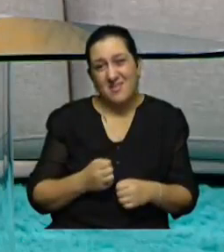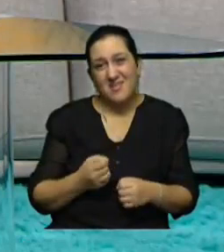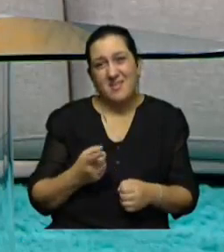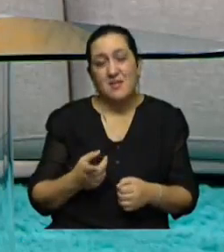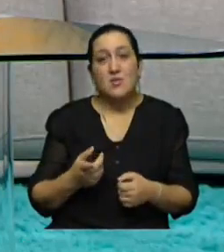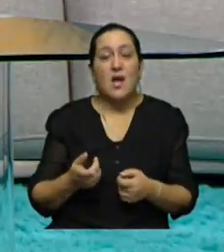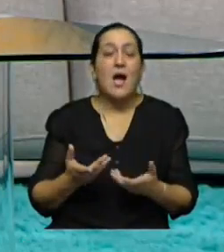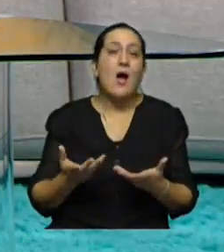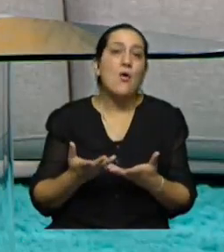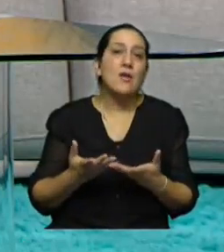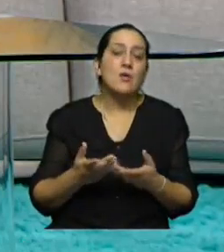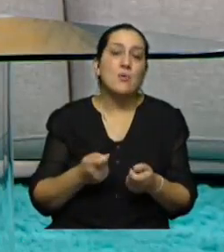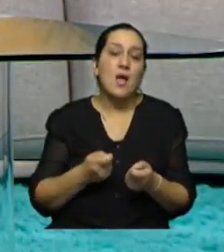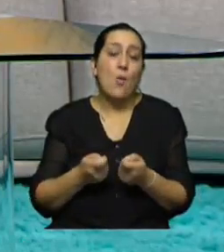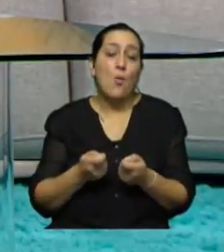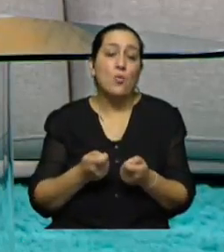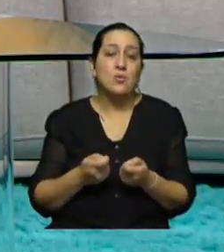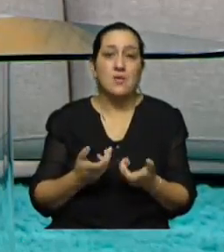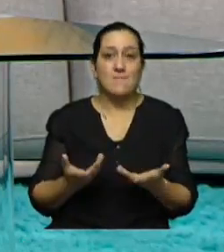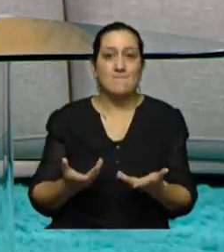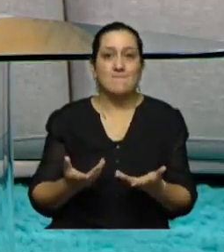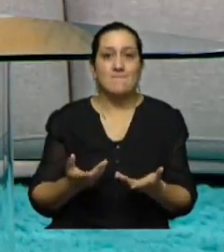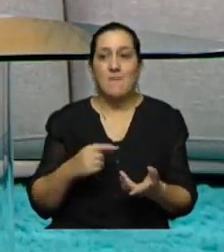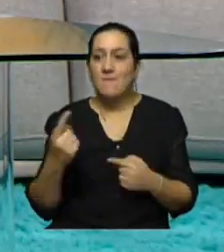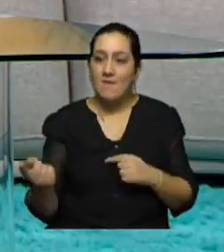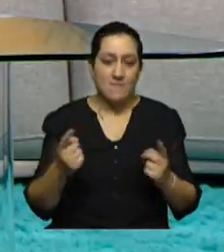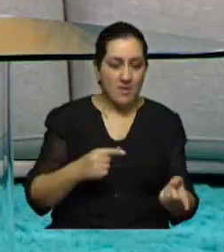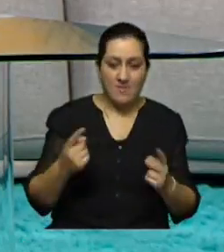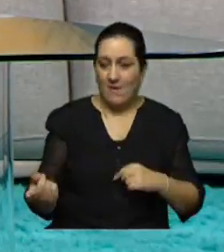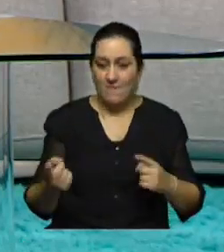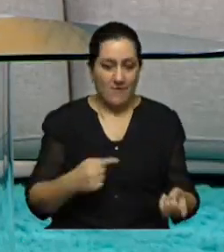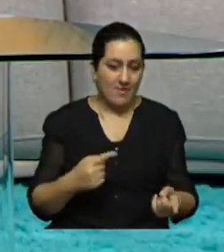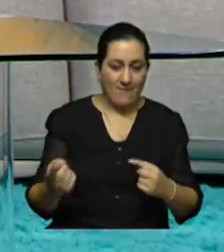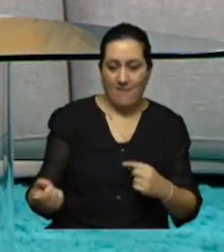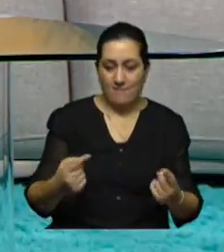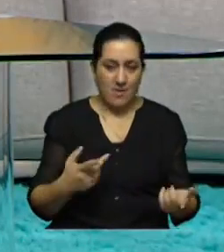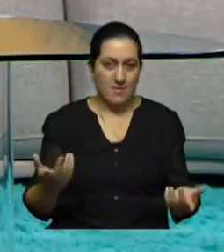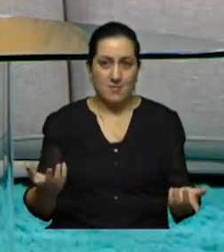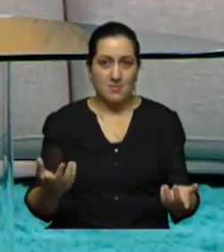ahora es una frase tan común. Exacto. Bueno, es de ida y vuelta, no están buenos y malos de ningún lado.